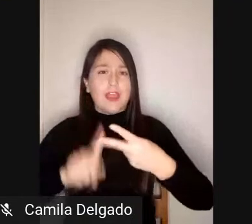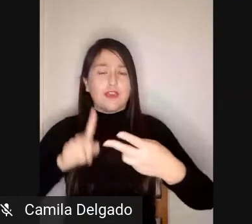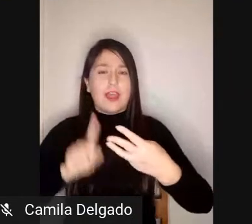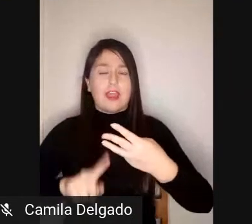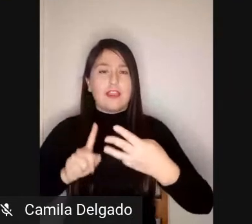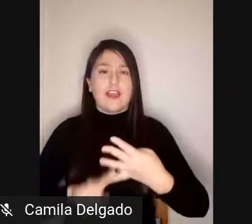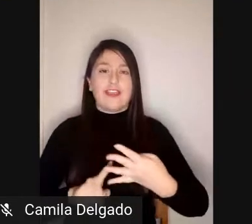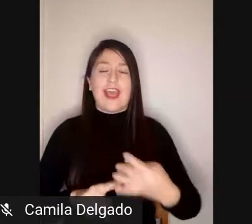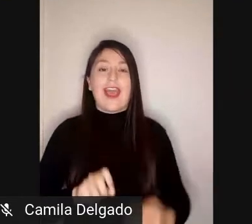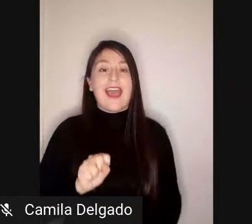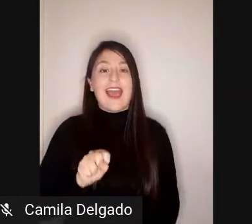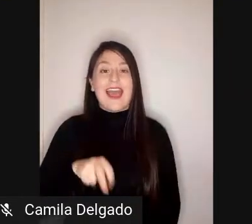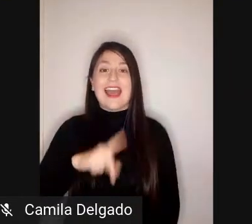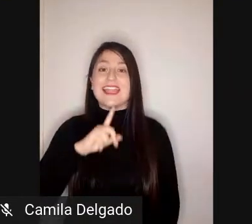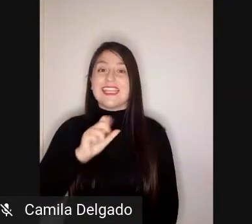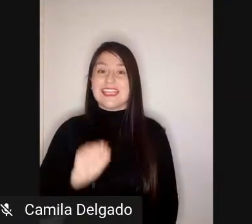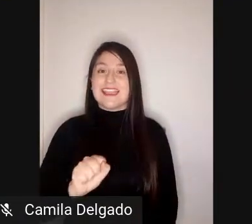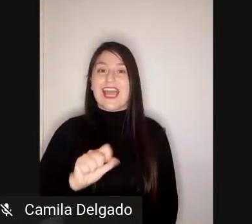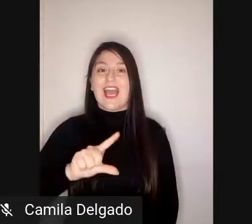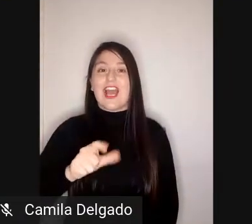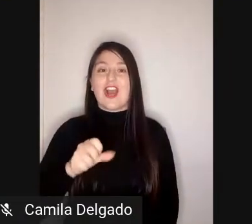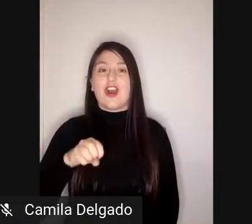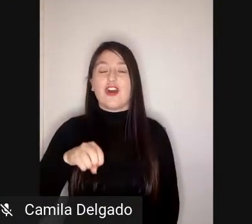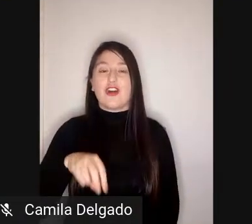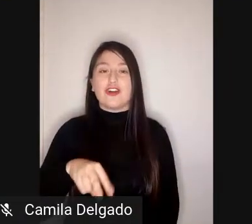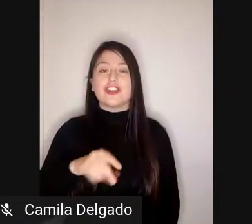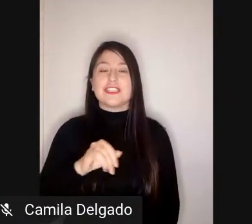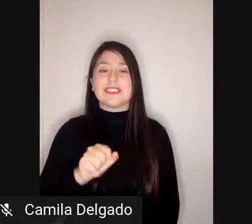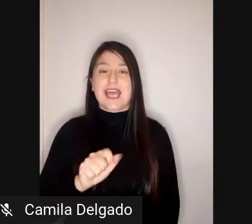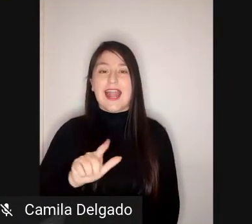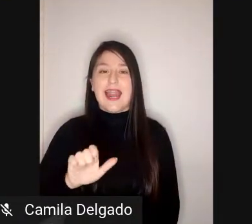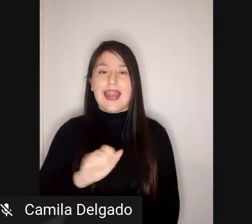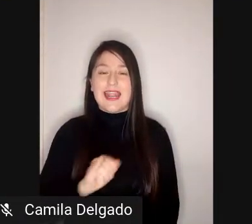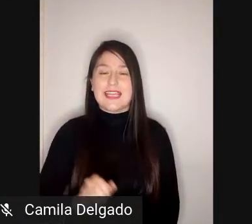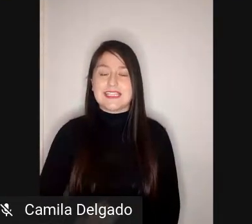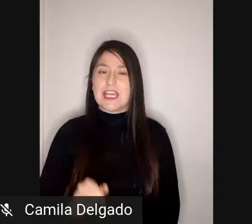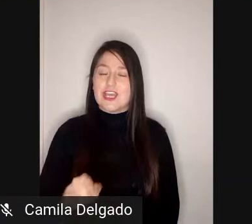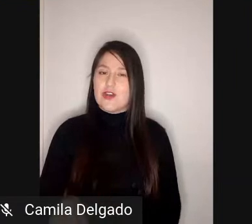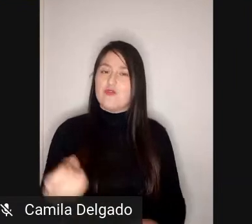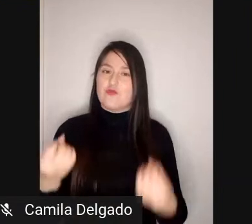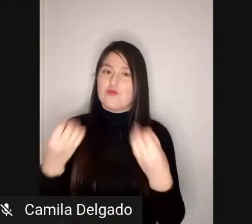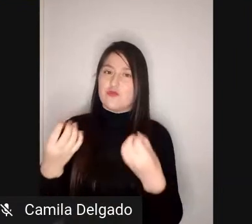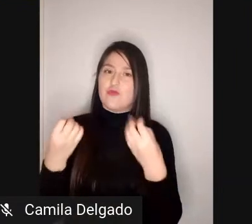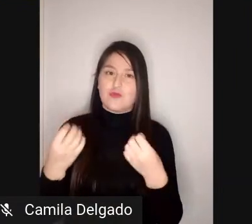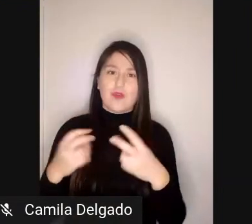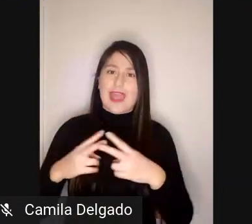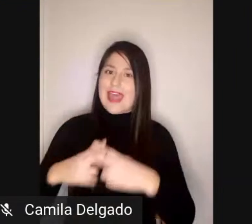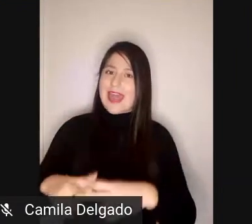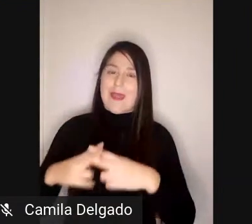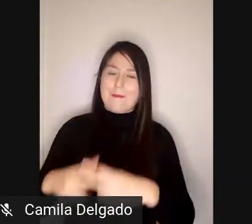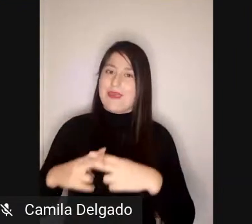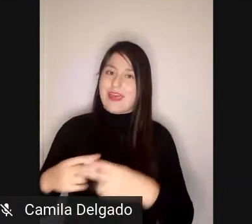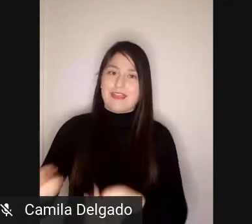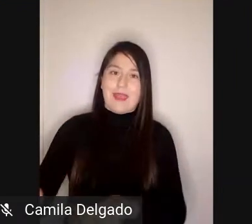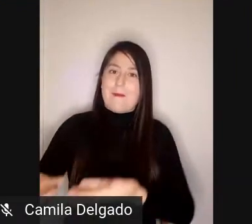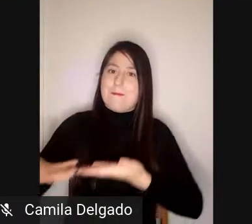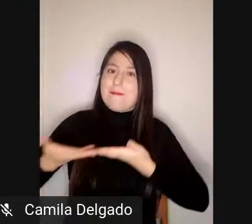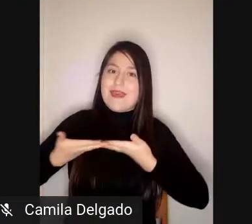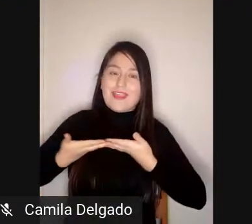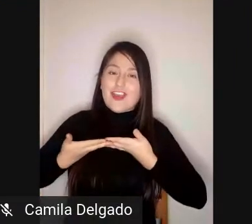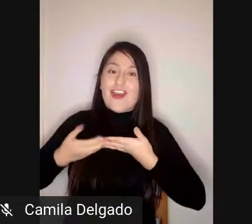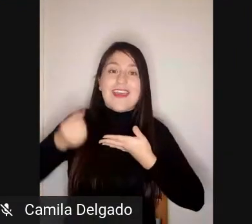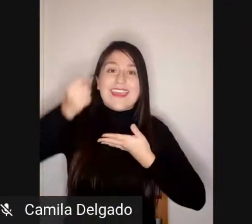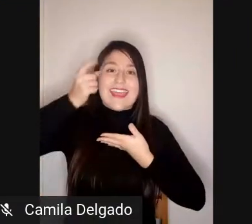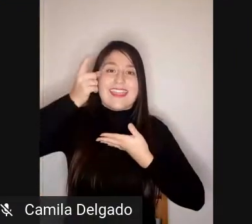González también me generó ahí muchas herramientas de las cuales pude aprender y sobre todo entender lo que significaba